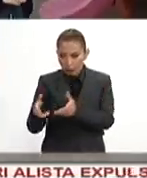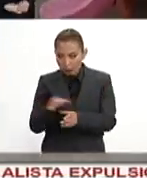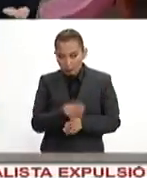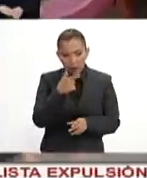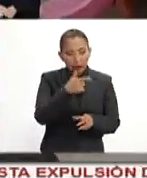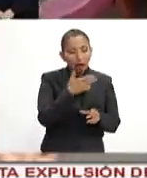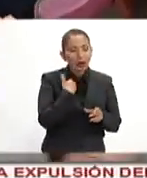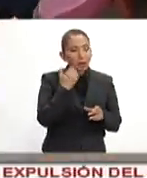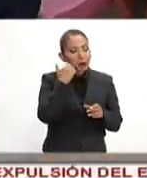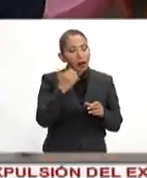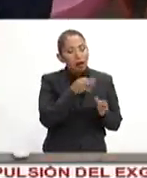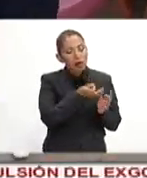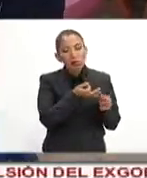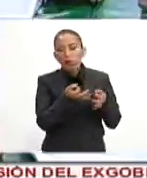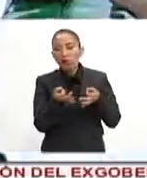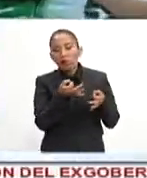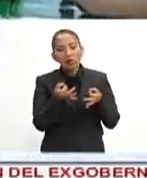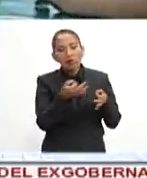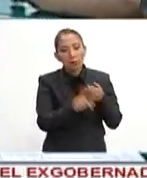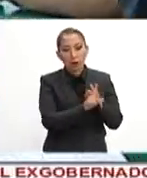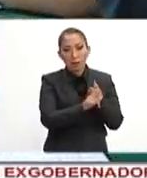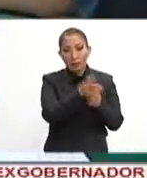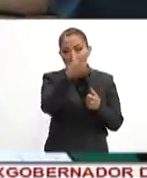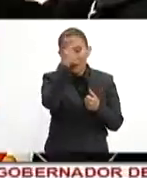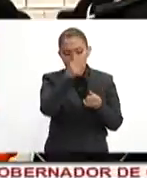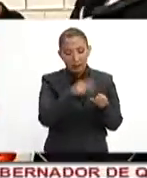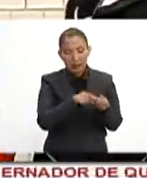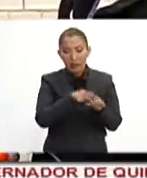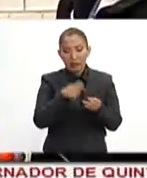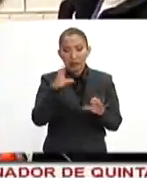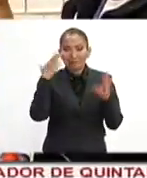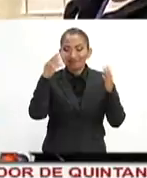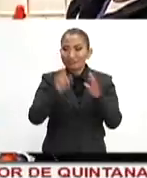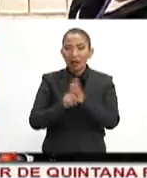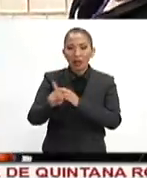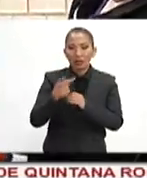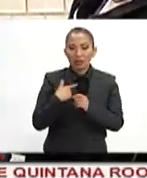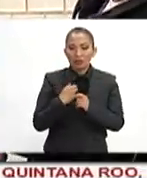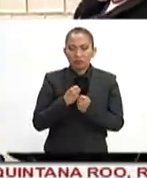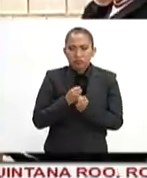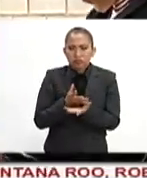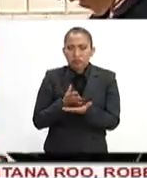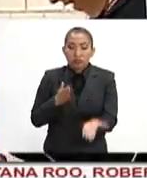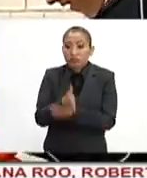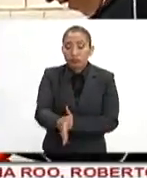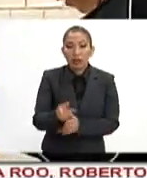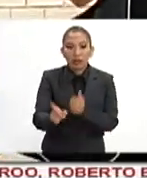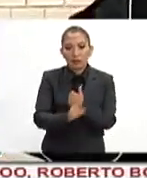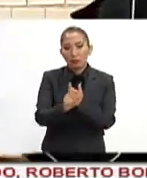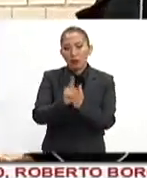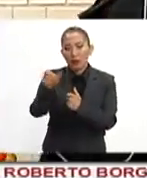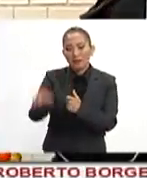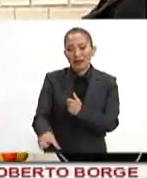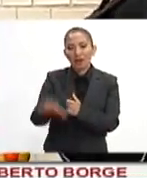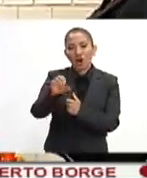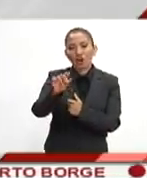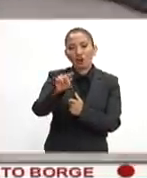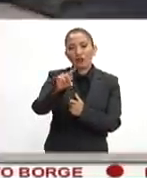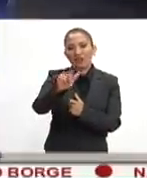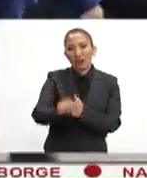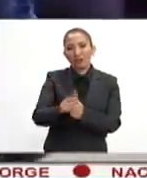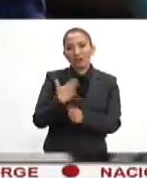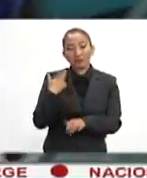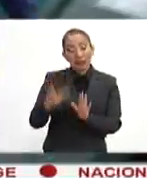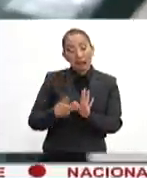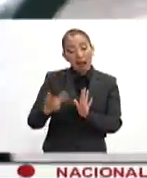La inatención va a presentar problemas de aprendizaje y la hiperactividad y la impulsividad lo que va a presentar es problemas de conducta. Okay. Es